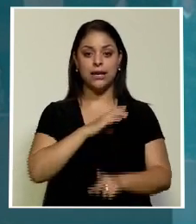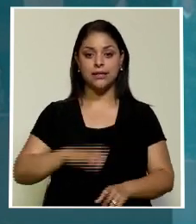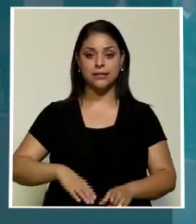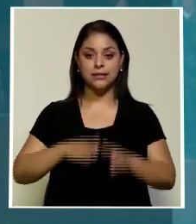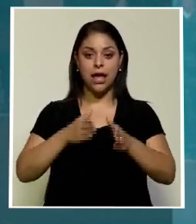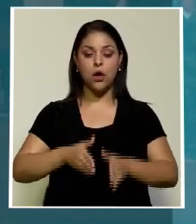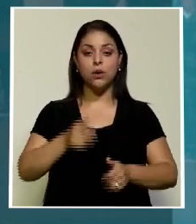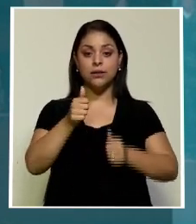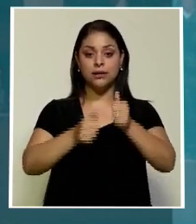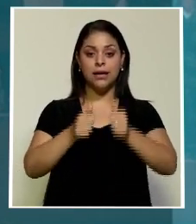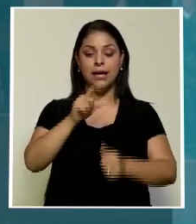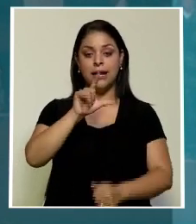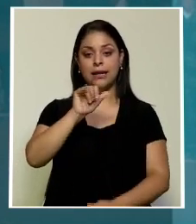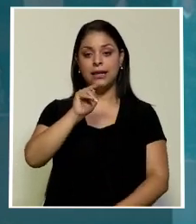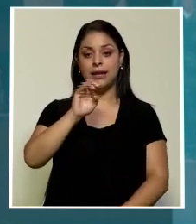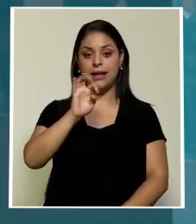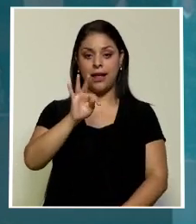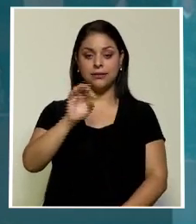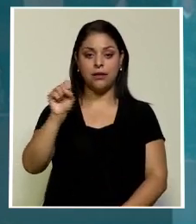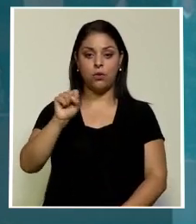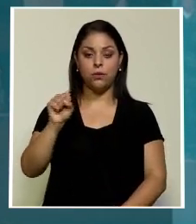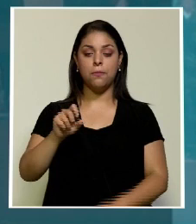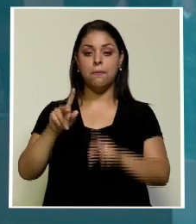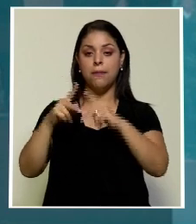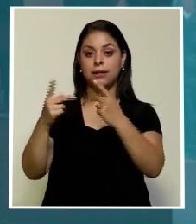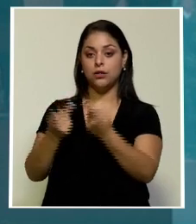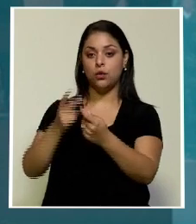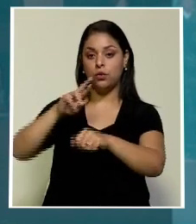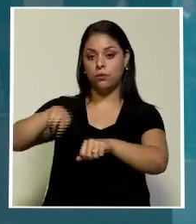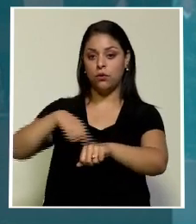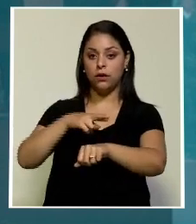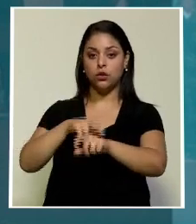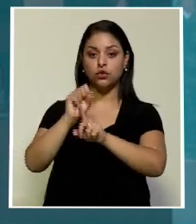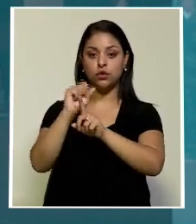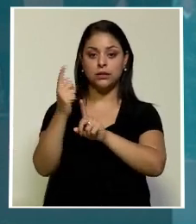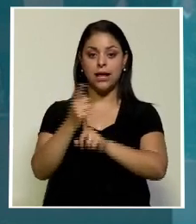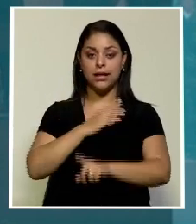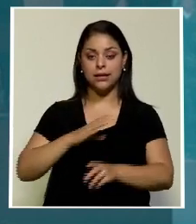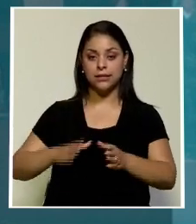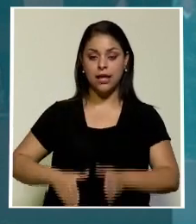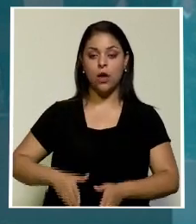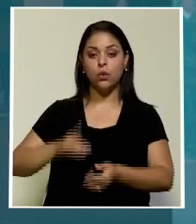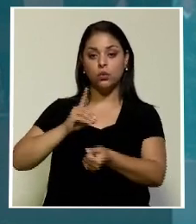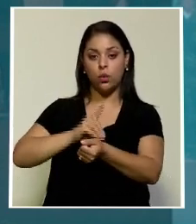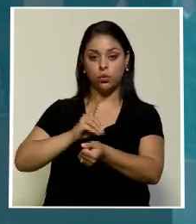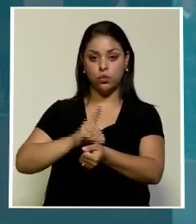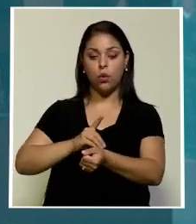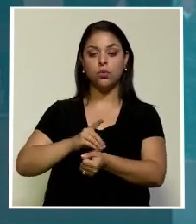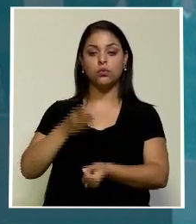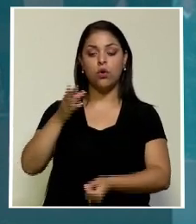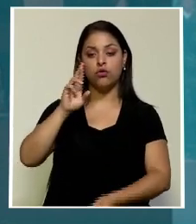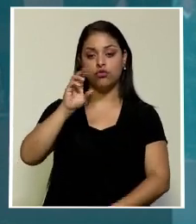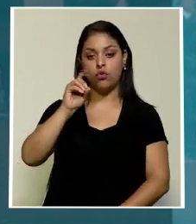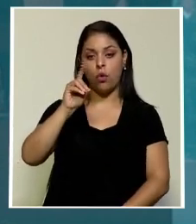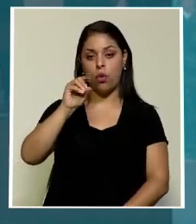Linet Saborío, el Partido Republicano Social Cristiano del doctor Rodolfo Hernández,